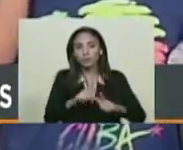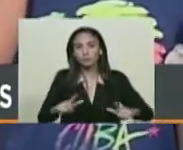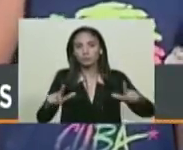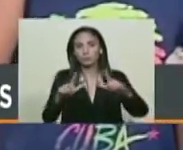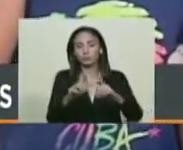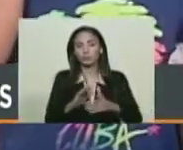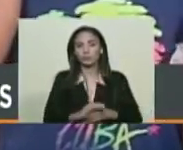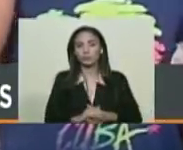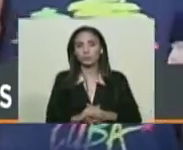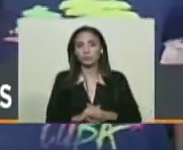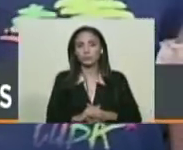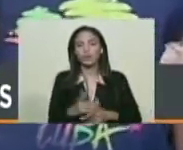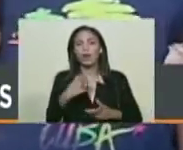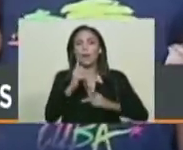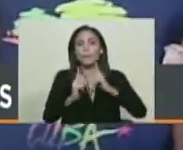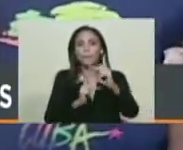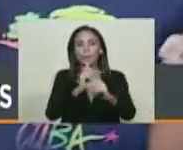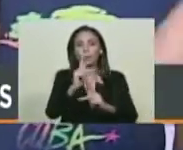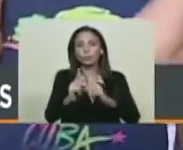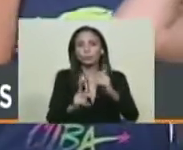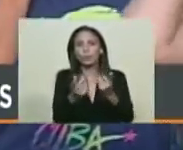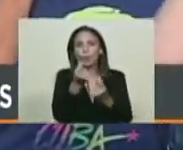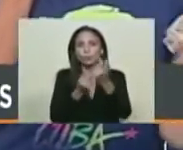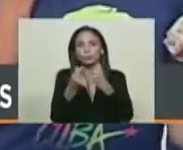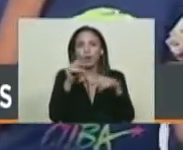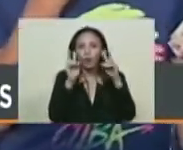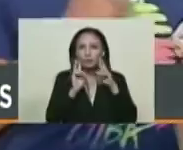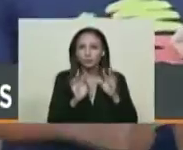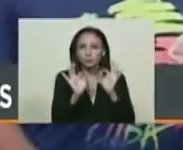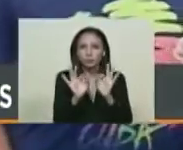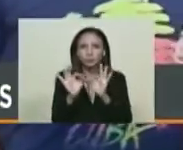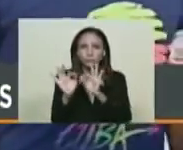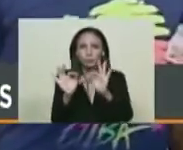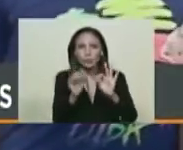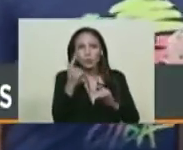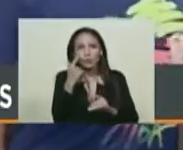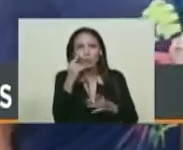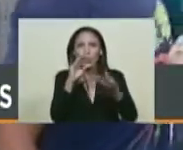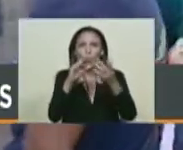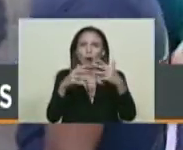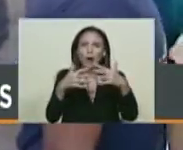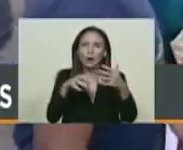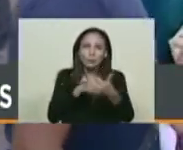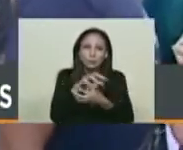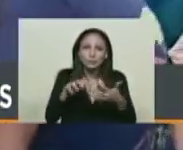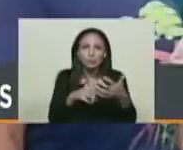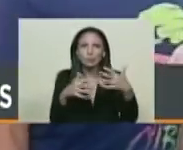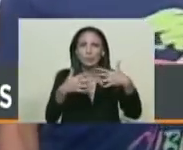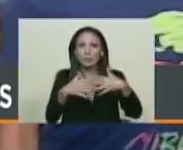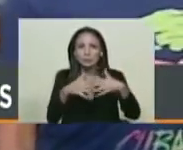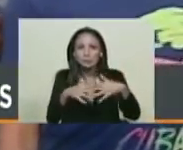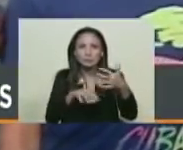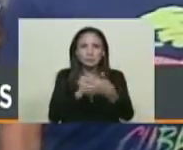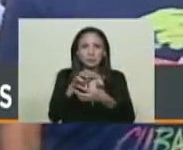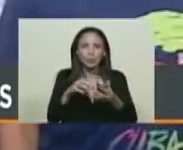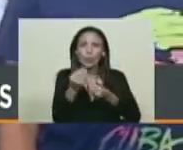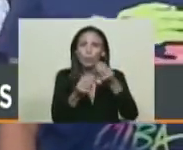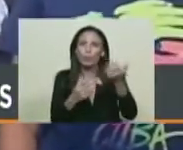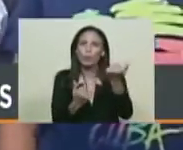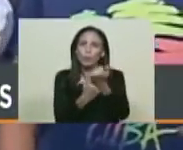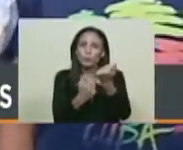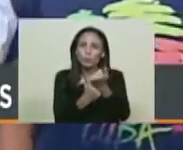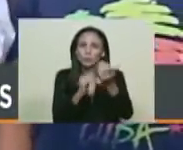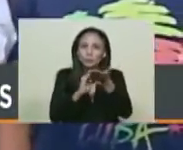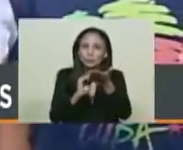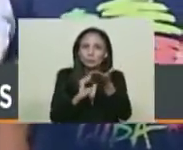se encarga de la producción de insumos para la limpieza, revisando las problemáticas, las dificultades, cómo podemos apoyar,